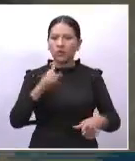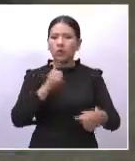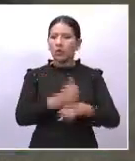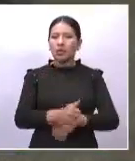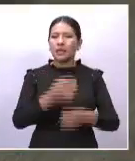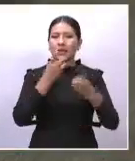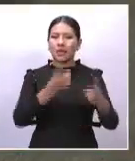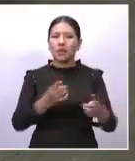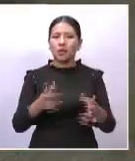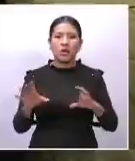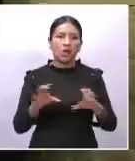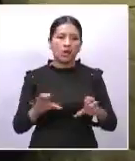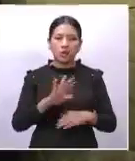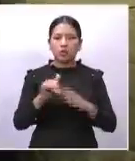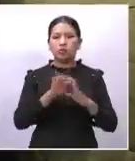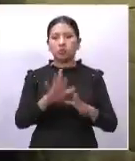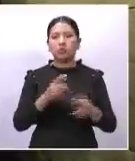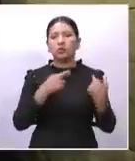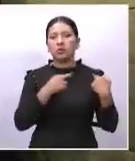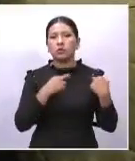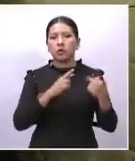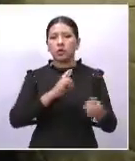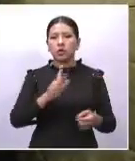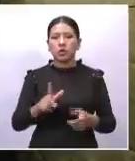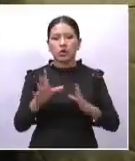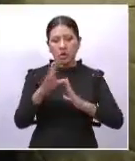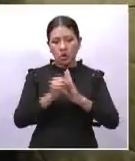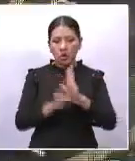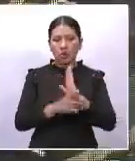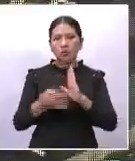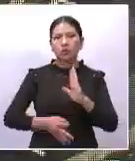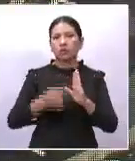Ejecutivo de no haber cumplido con su rol constitucional, ratificó.